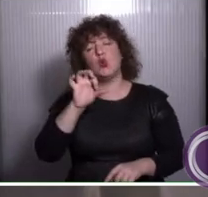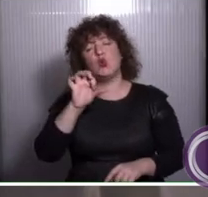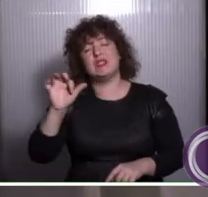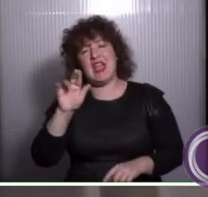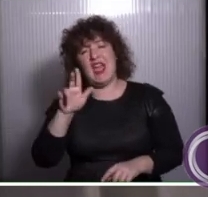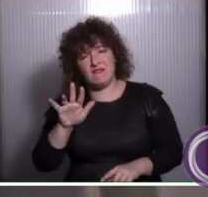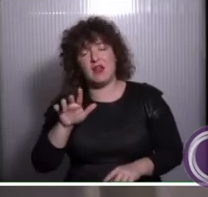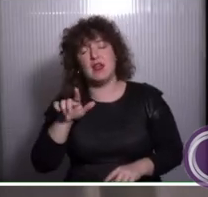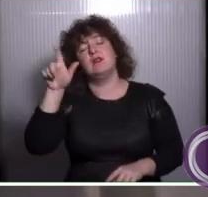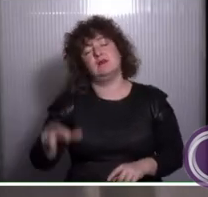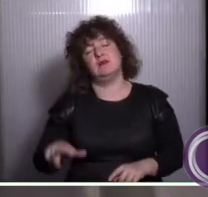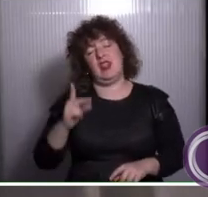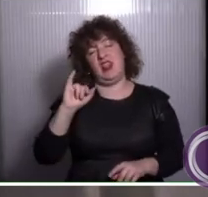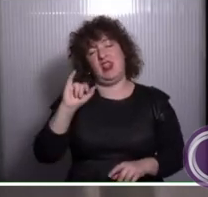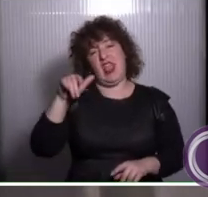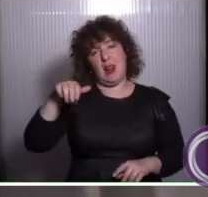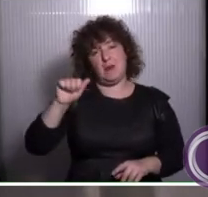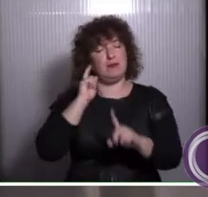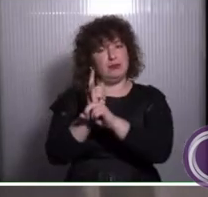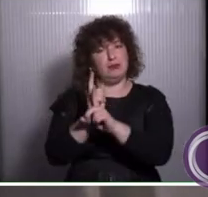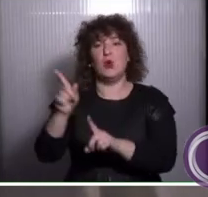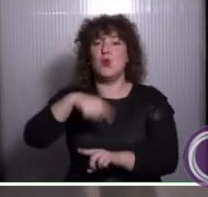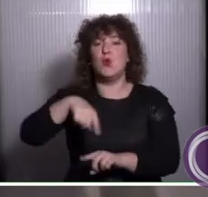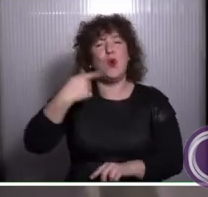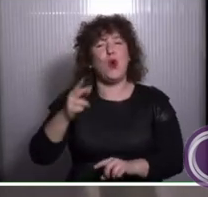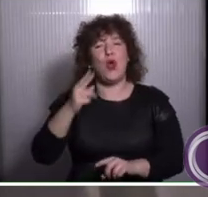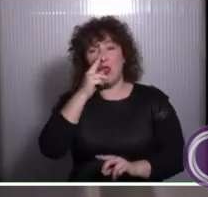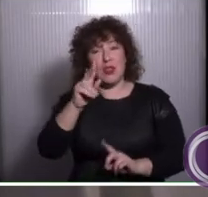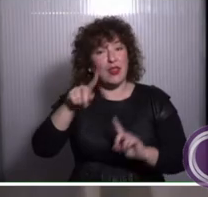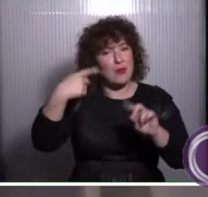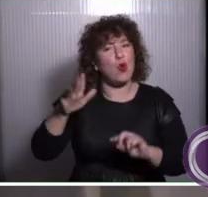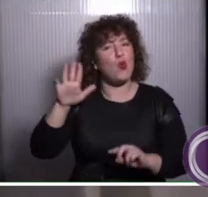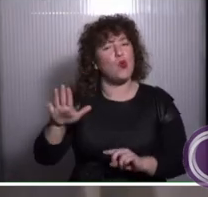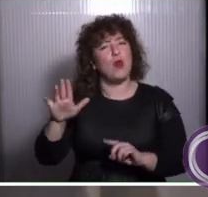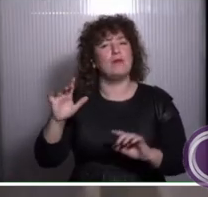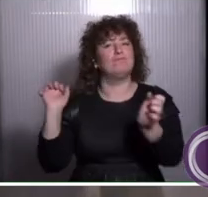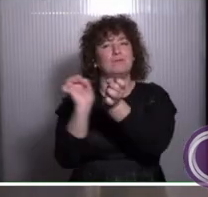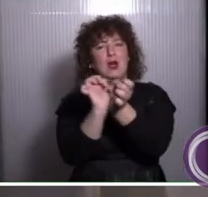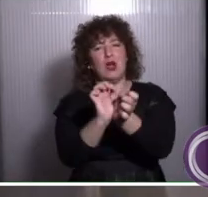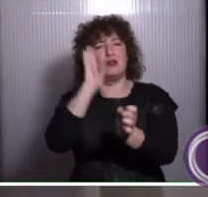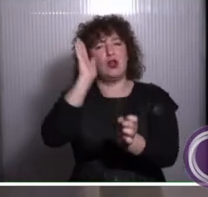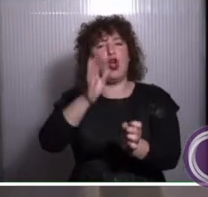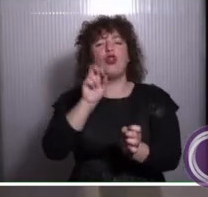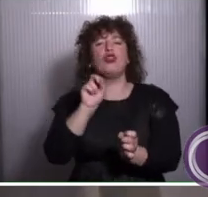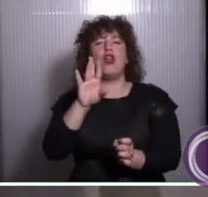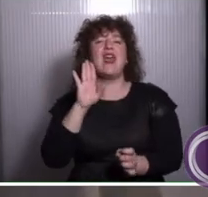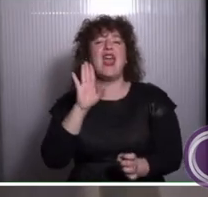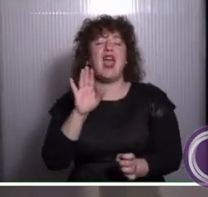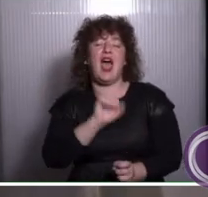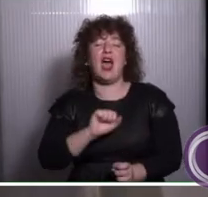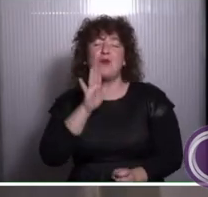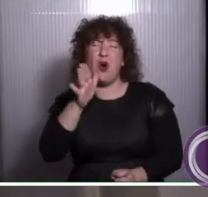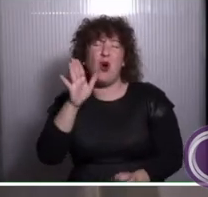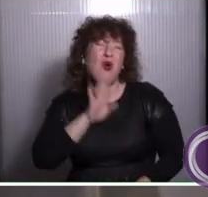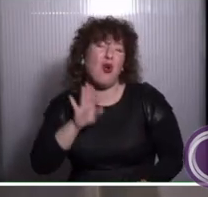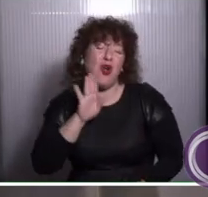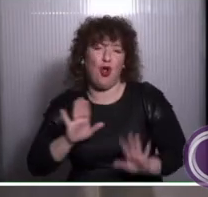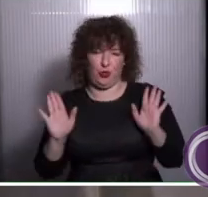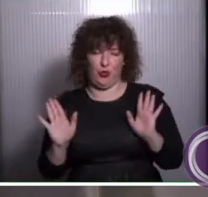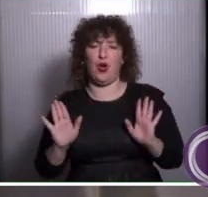2 años después Lula fuera juzgado y encarcelado y condenado a 12 años por corrupción, nada más y nada menos,